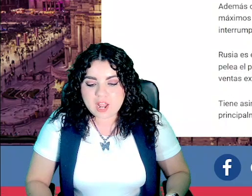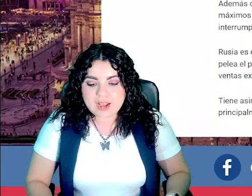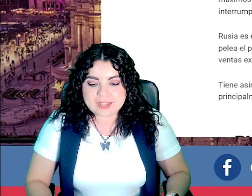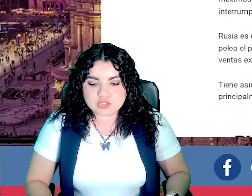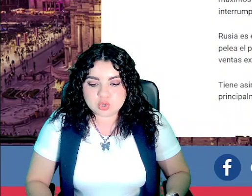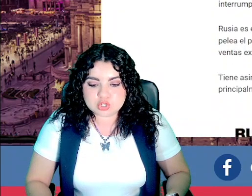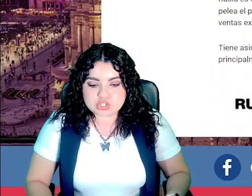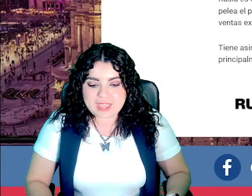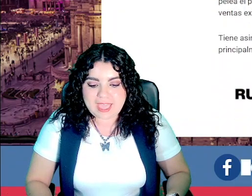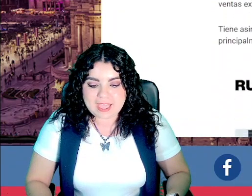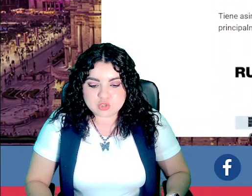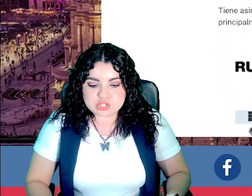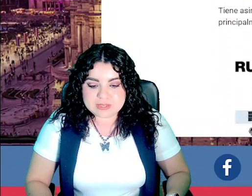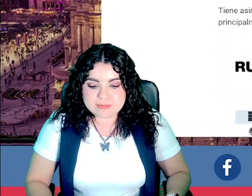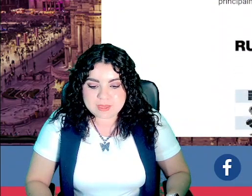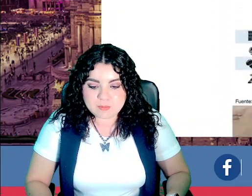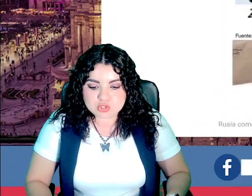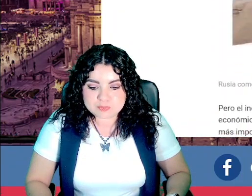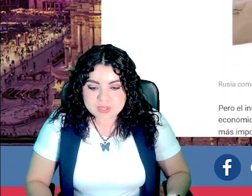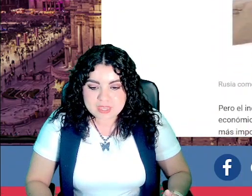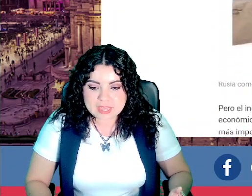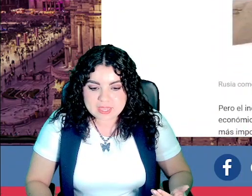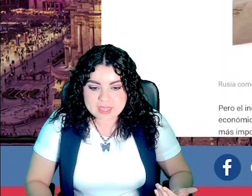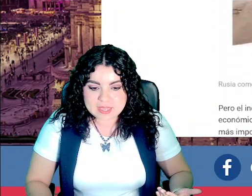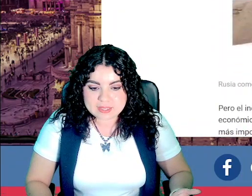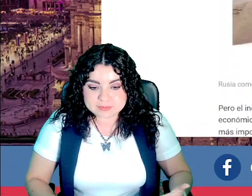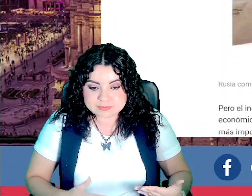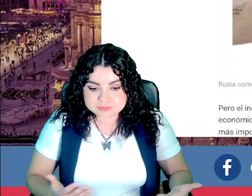en 14 años. Y vemos